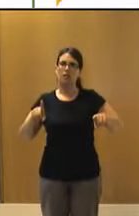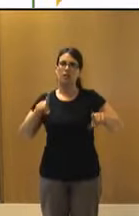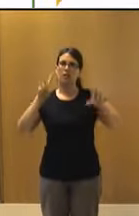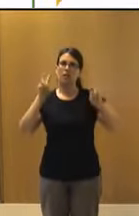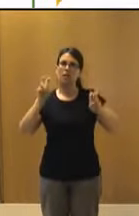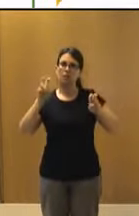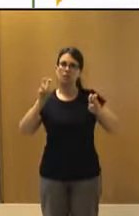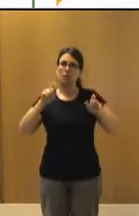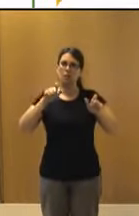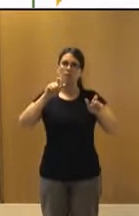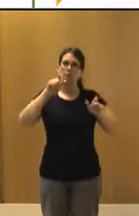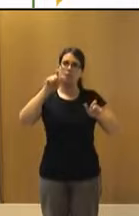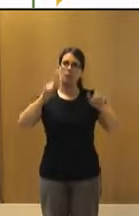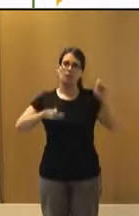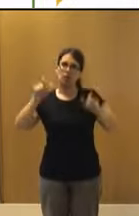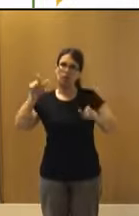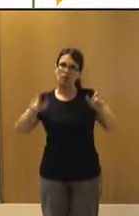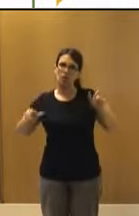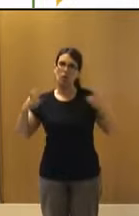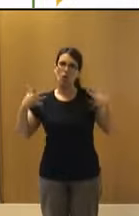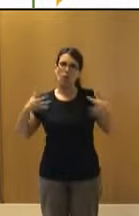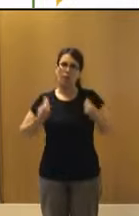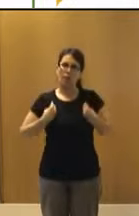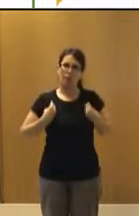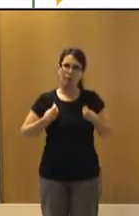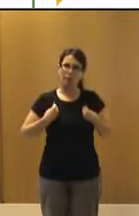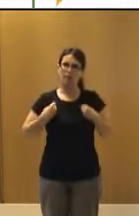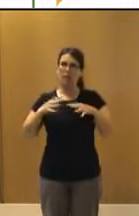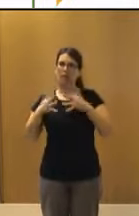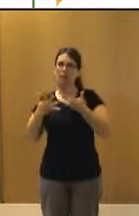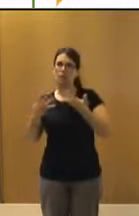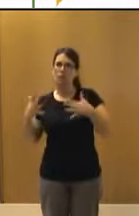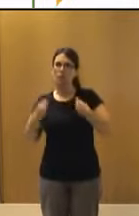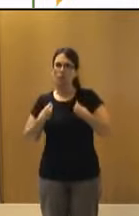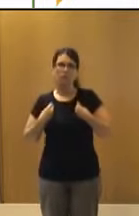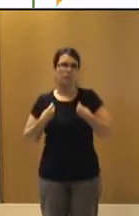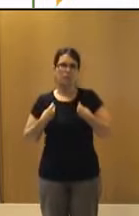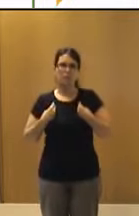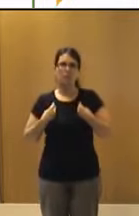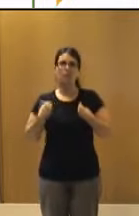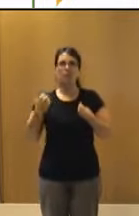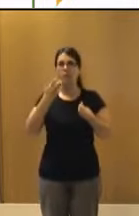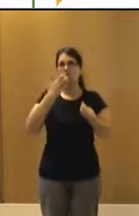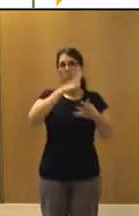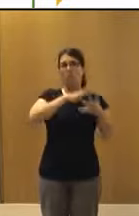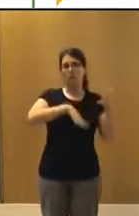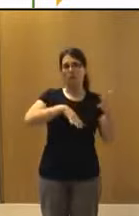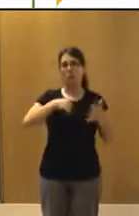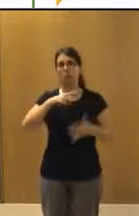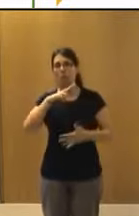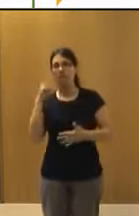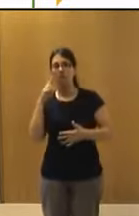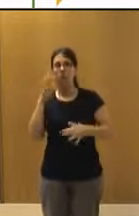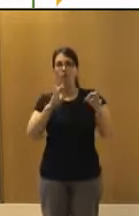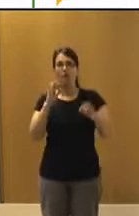se reparte la población y cómo se reparte los internautas. Si tomamos las grandes ciudades, el porcentaje de un Madrid y un